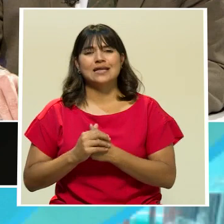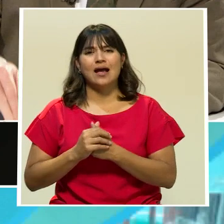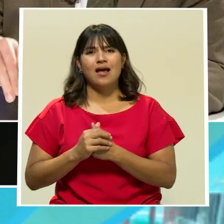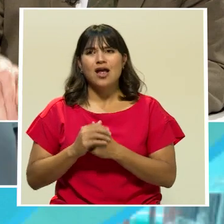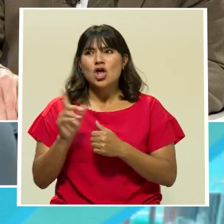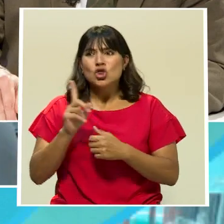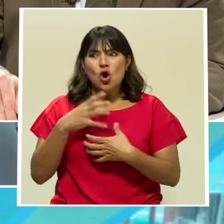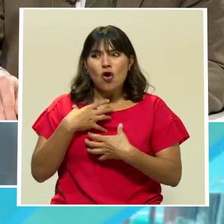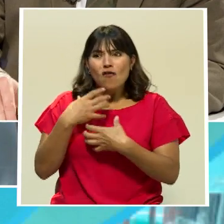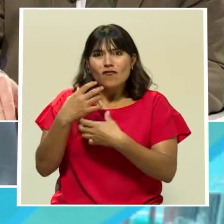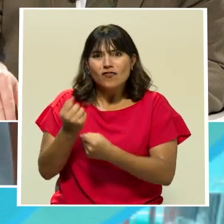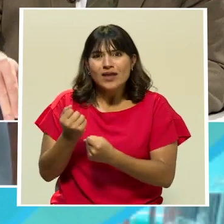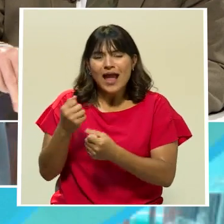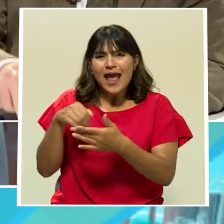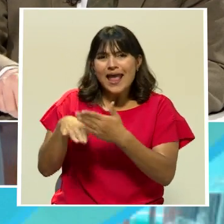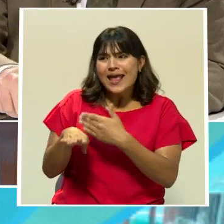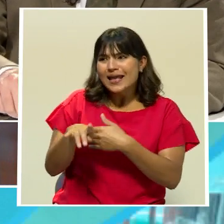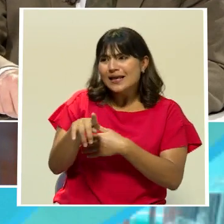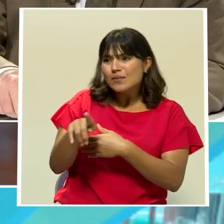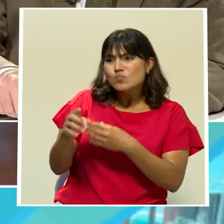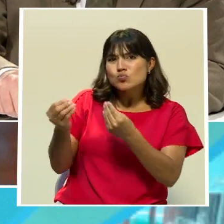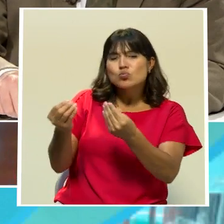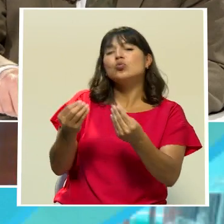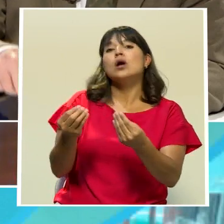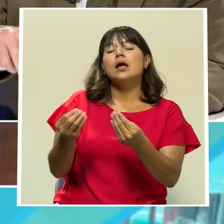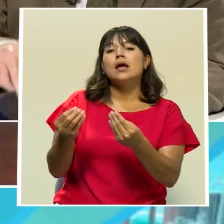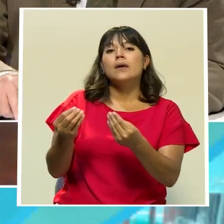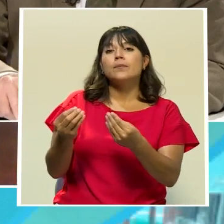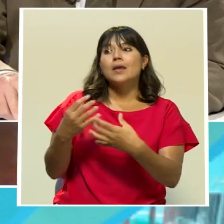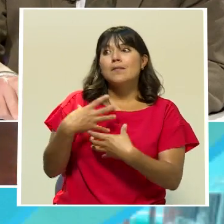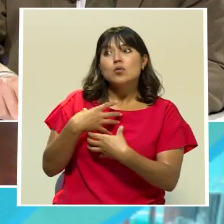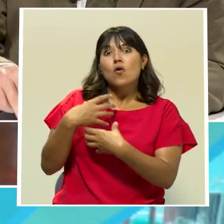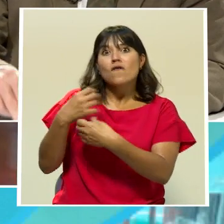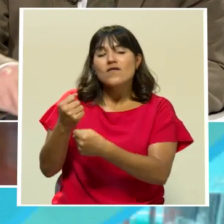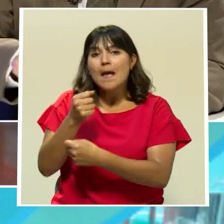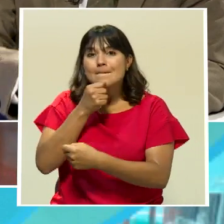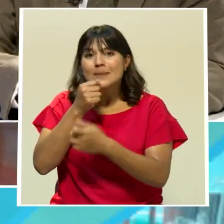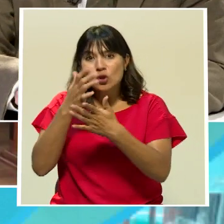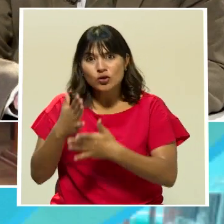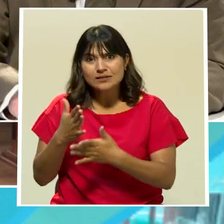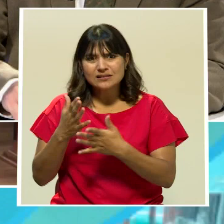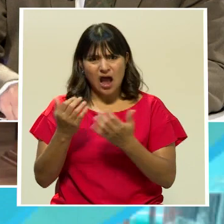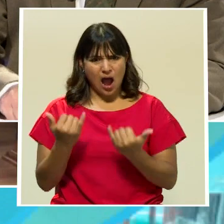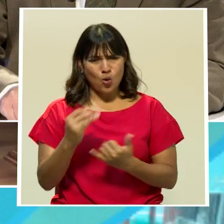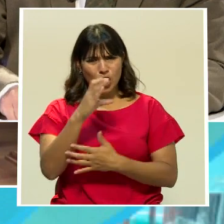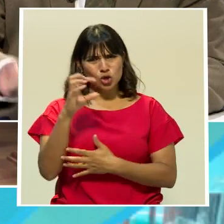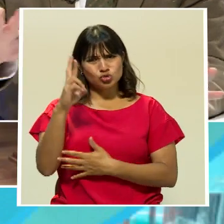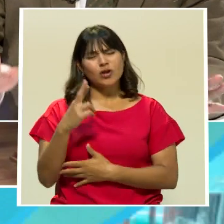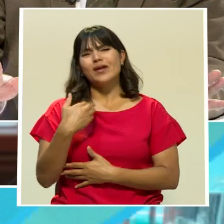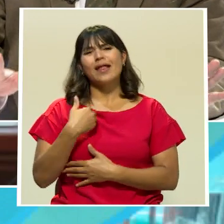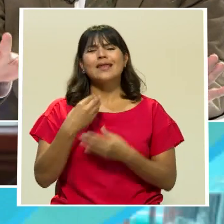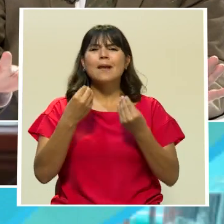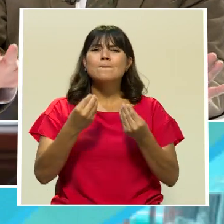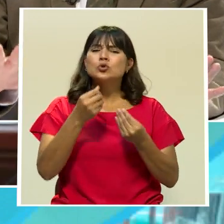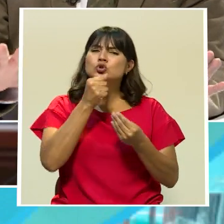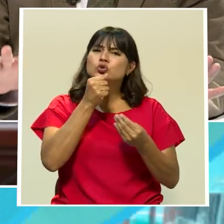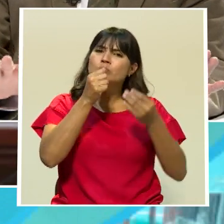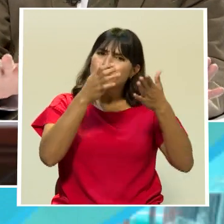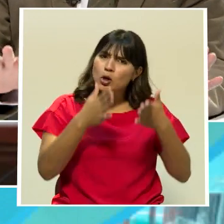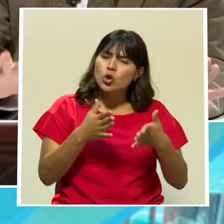este país, que no son pocas, que hacen muy buen periodismo responsable y que están aportando